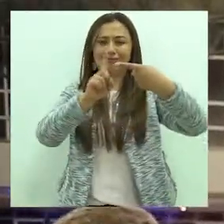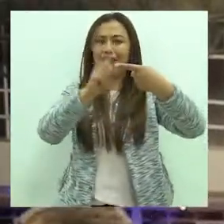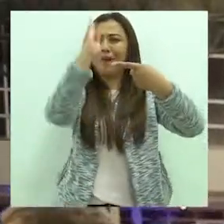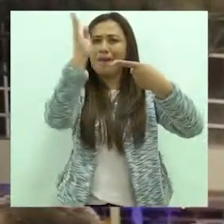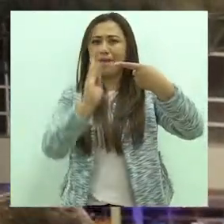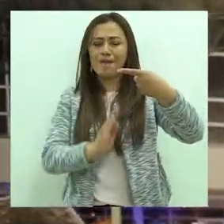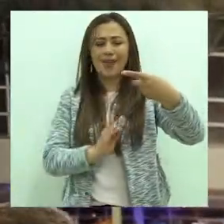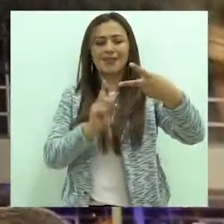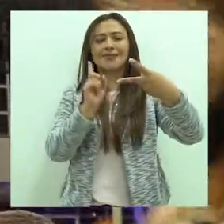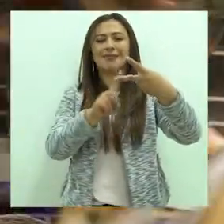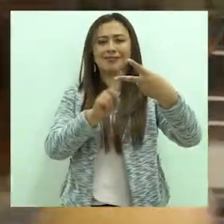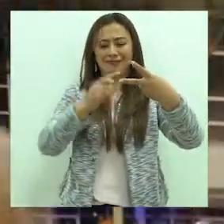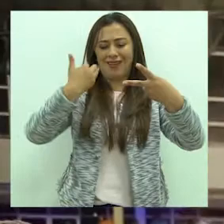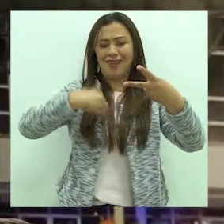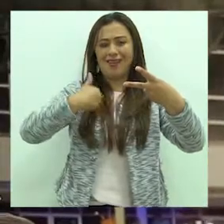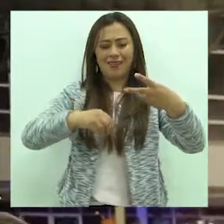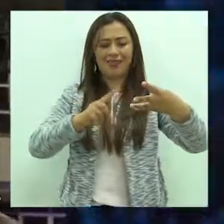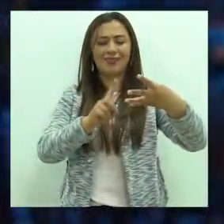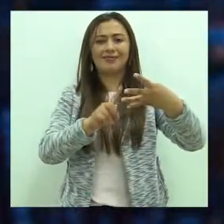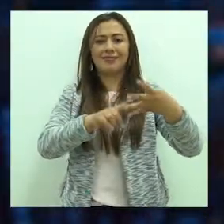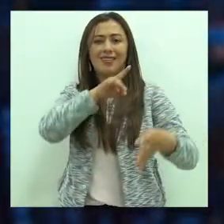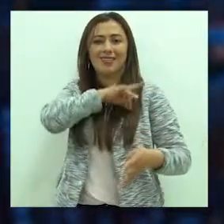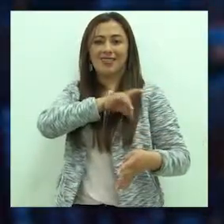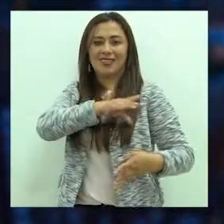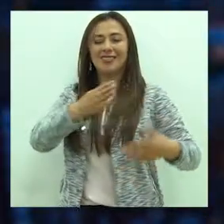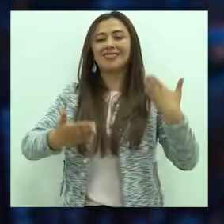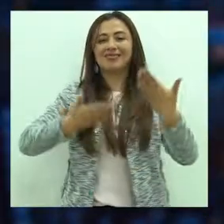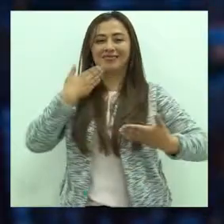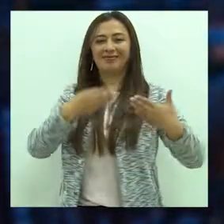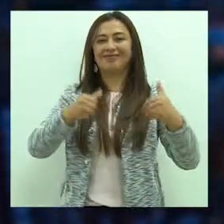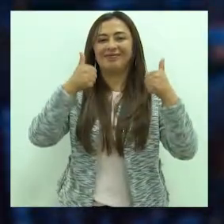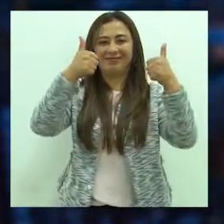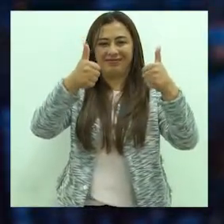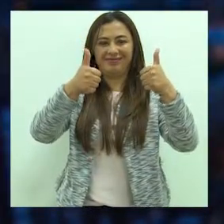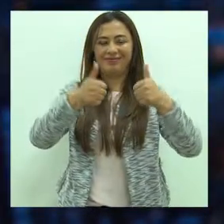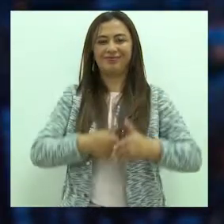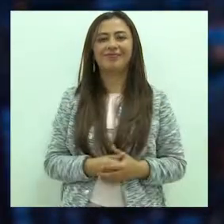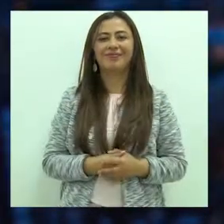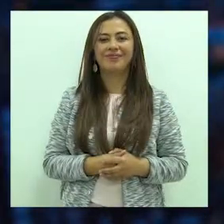campeón Argentina y un tercer puesto para Chile.